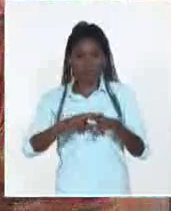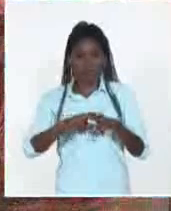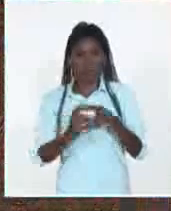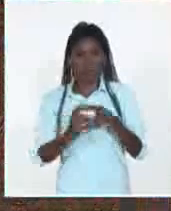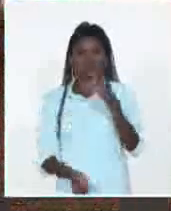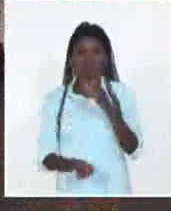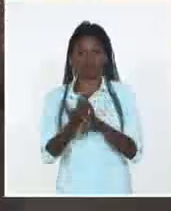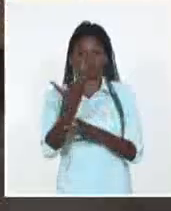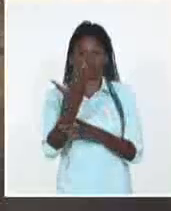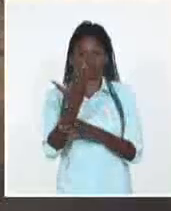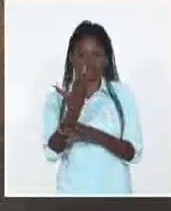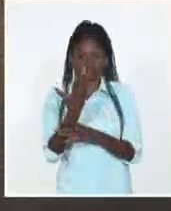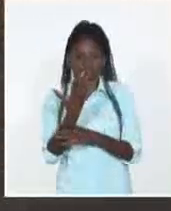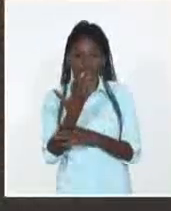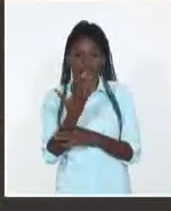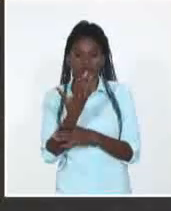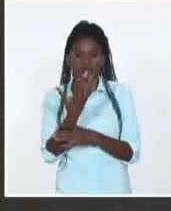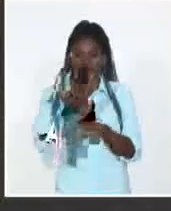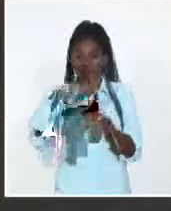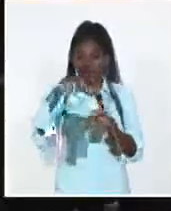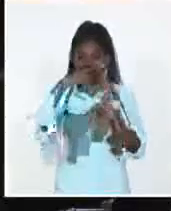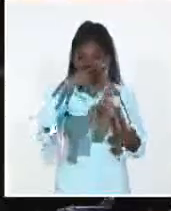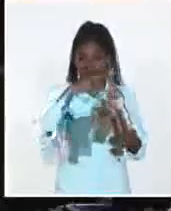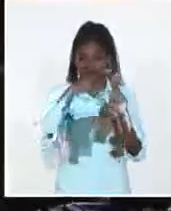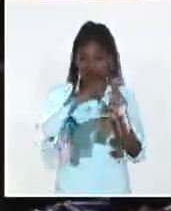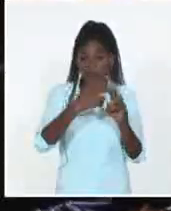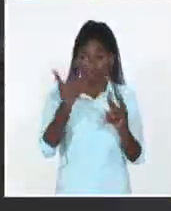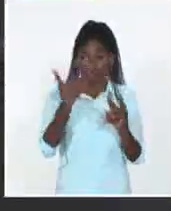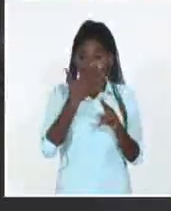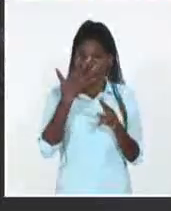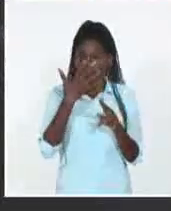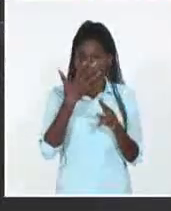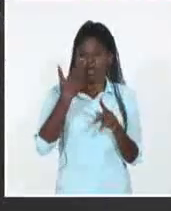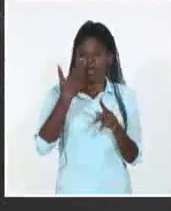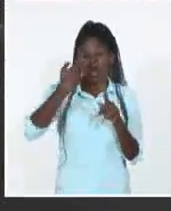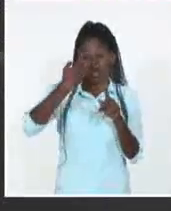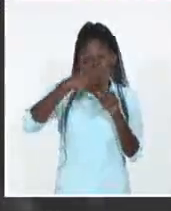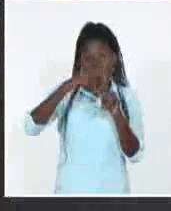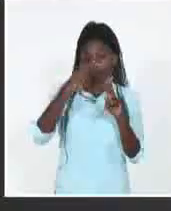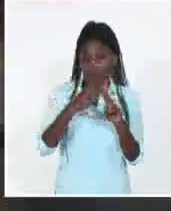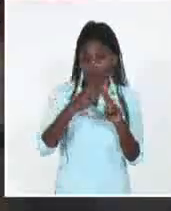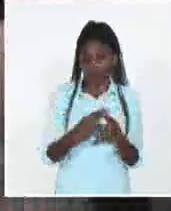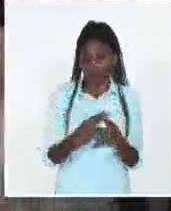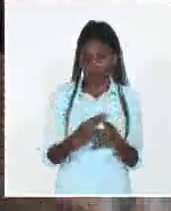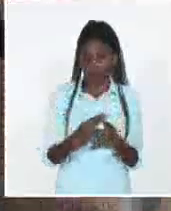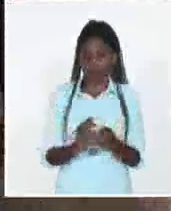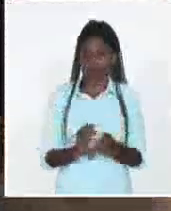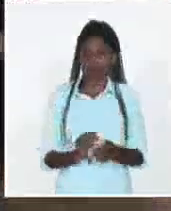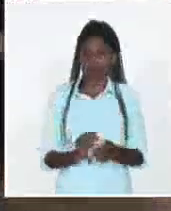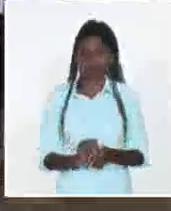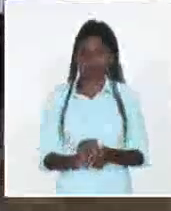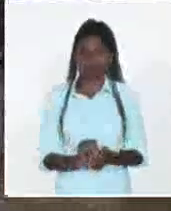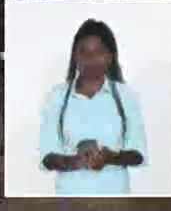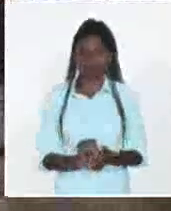Bartok Concerto y Britten Pas de Deux y la exposición de End of Time con un tono más sentimental.